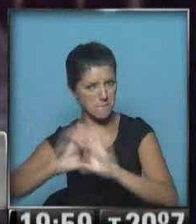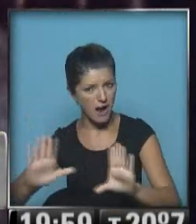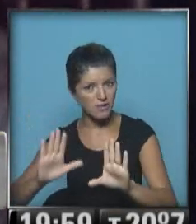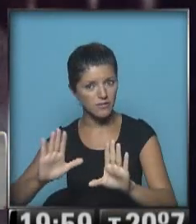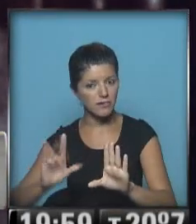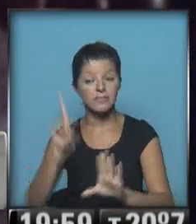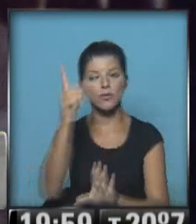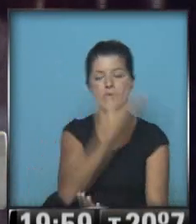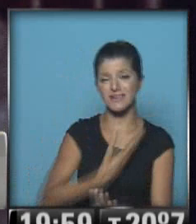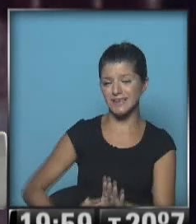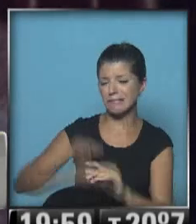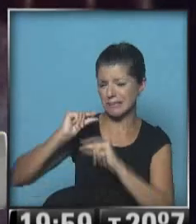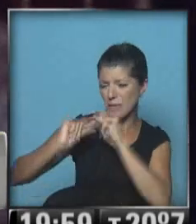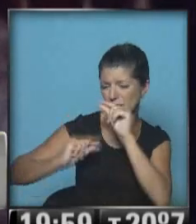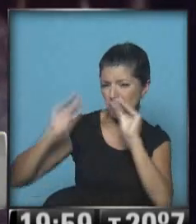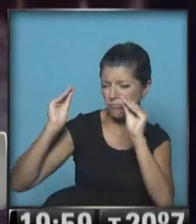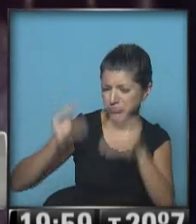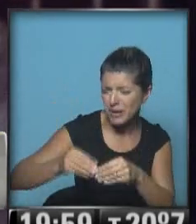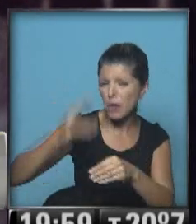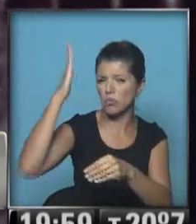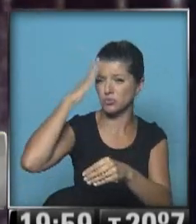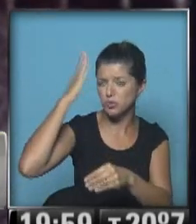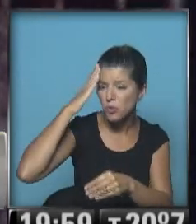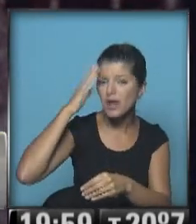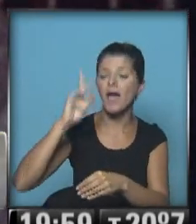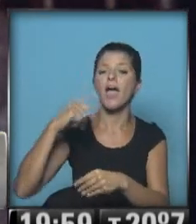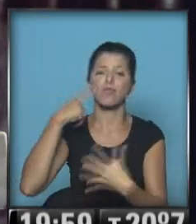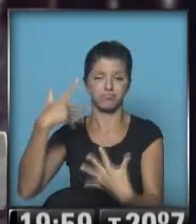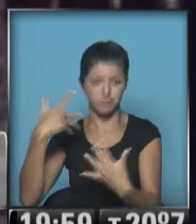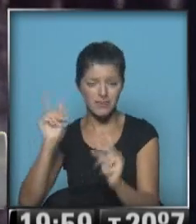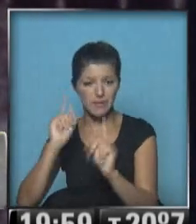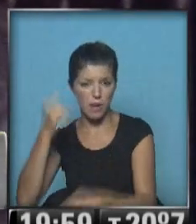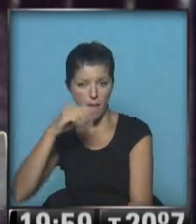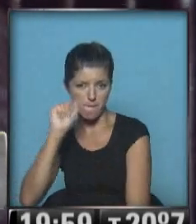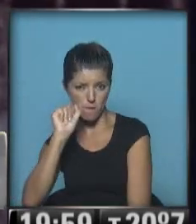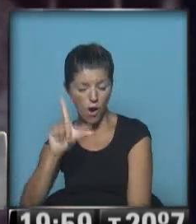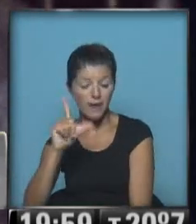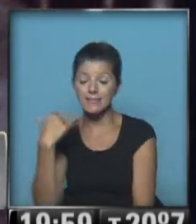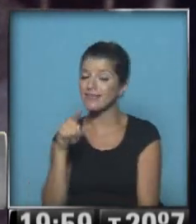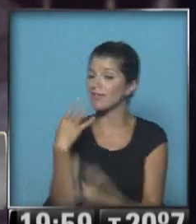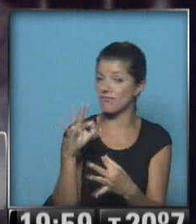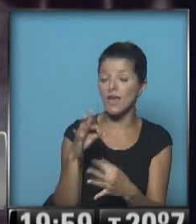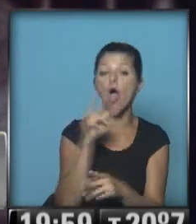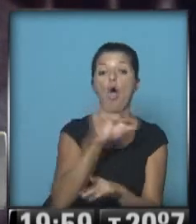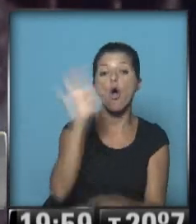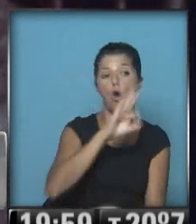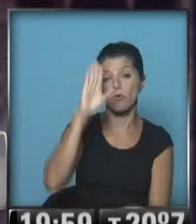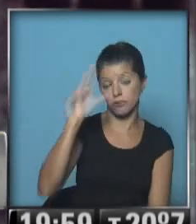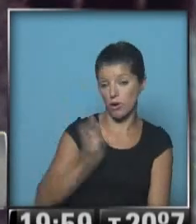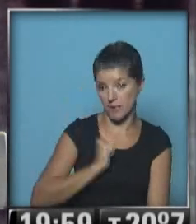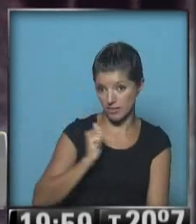estado de decadencia intelectual cultural y moral y estaban ante la alternativa o las fuerzas